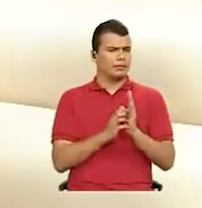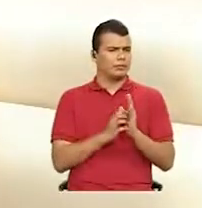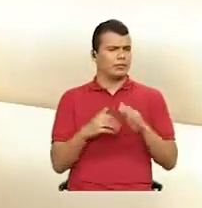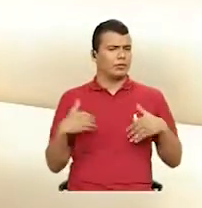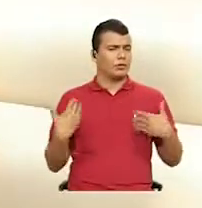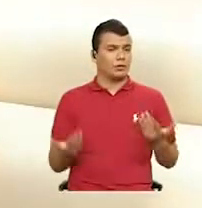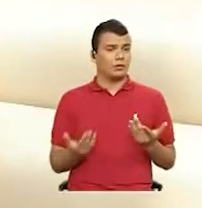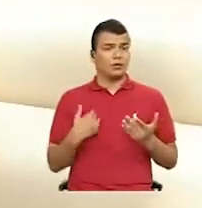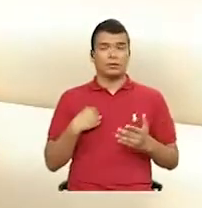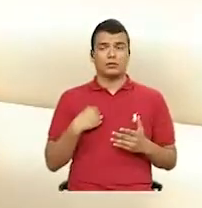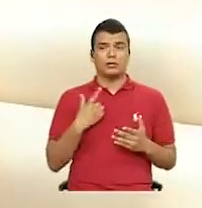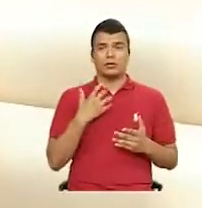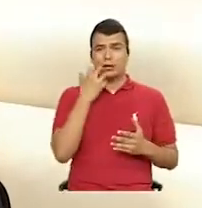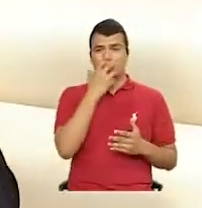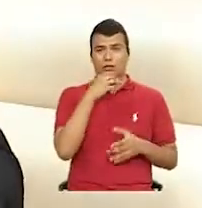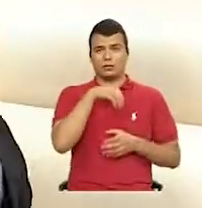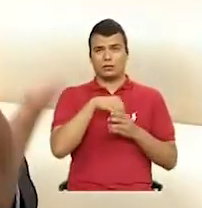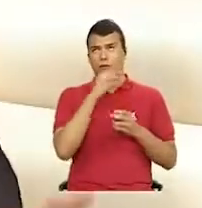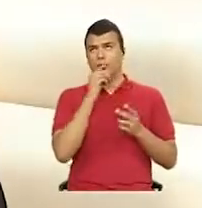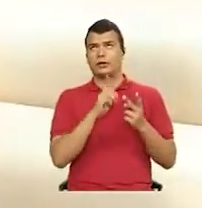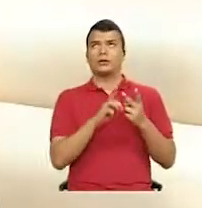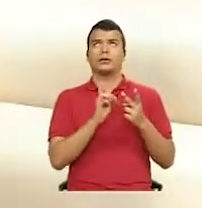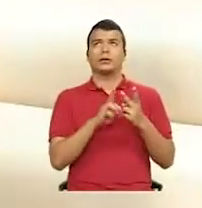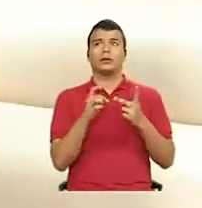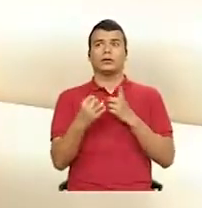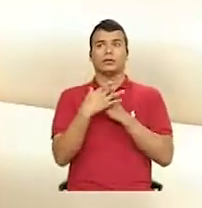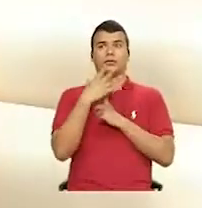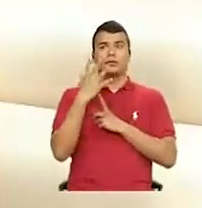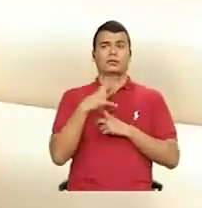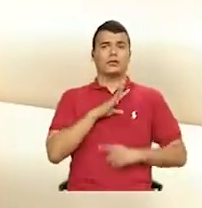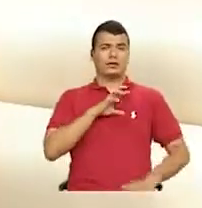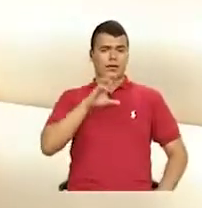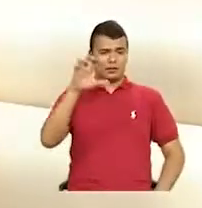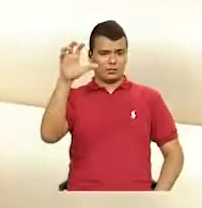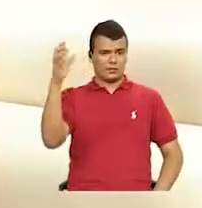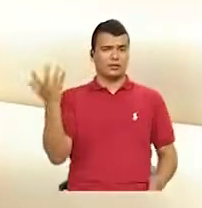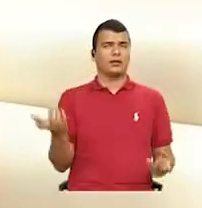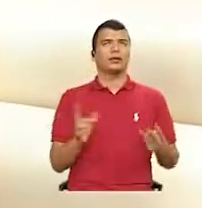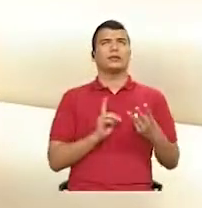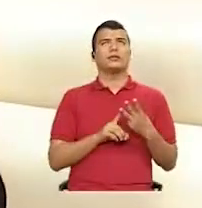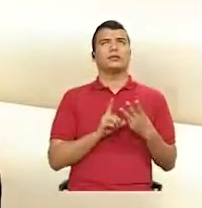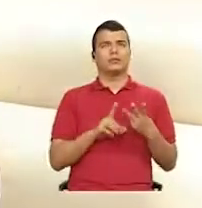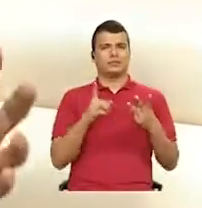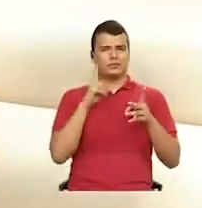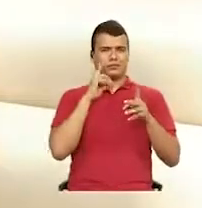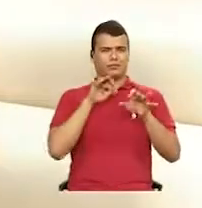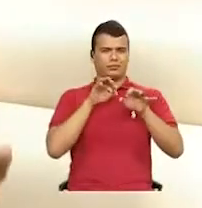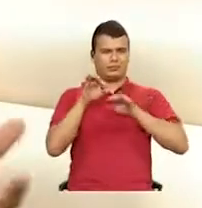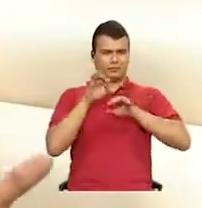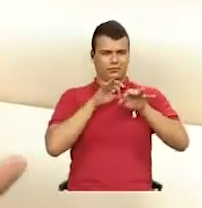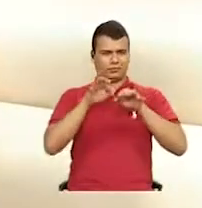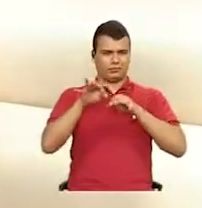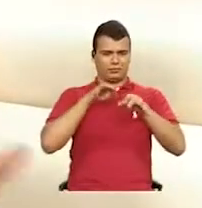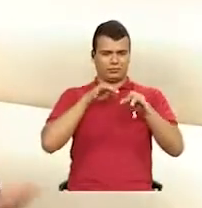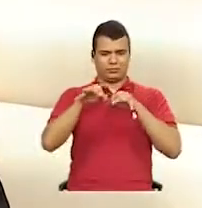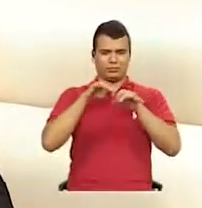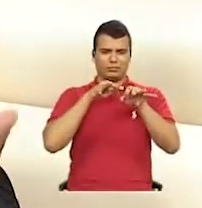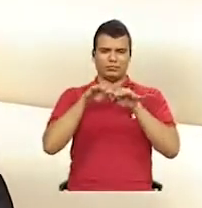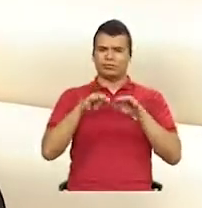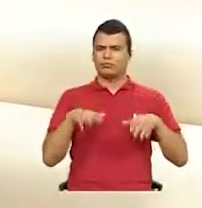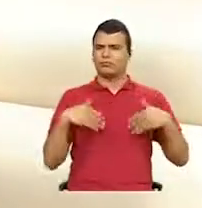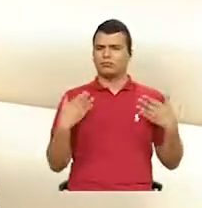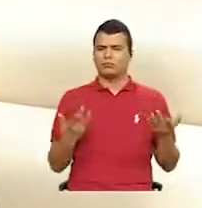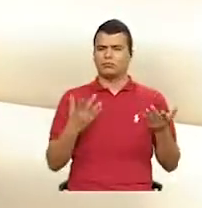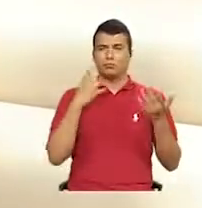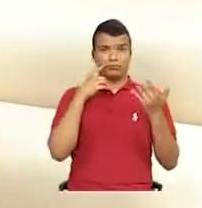tiene calorías, especulación sobre que induce al cáncer, y para preparar el tema para el día de hoy hice una revisión, digamos, sobre para